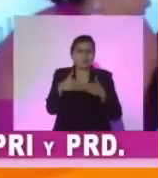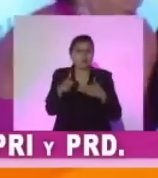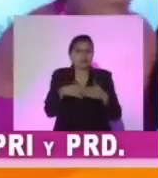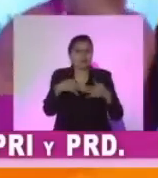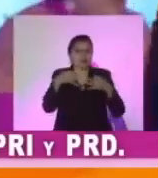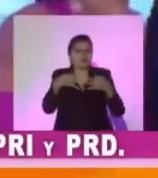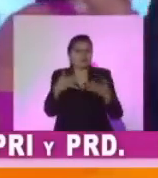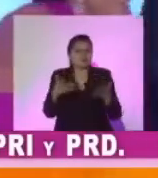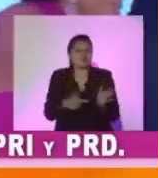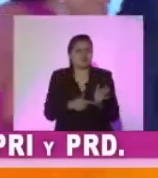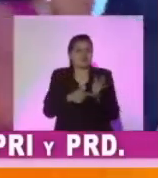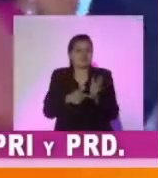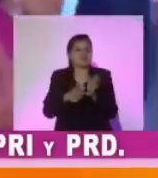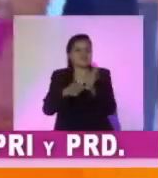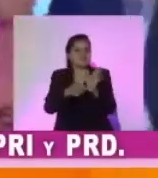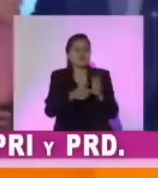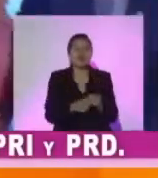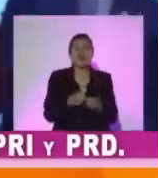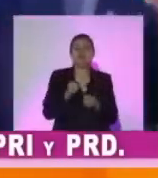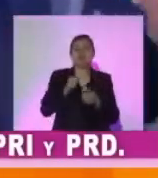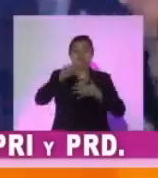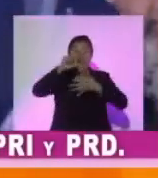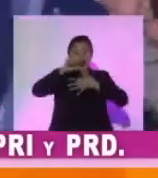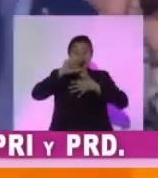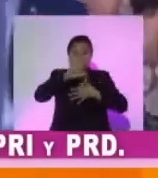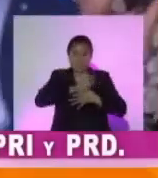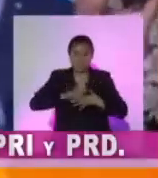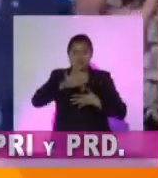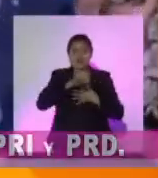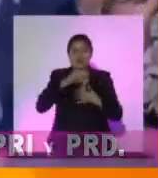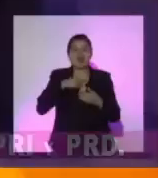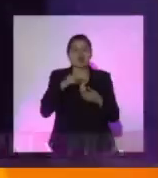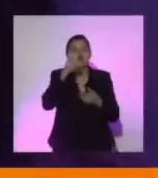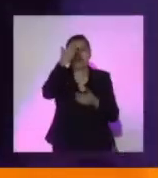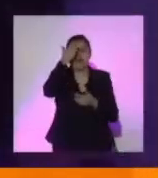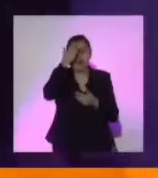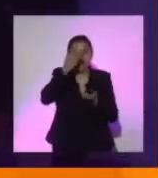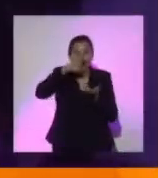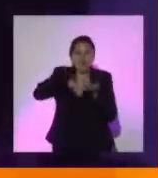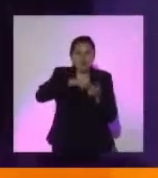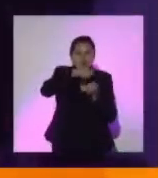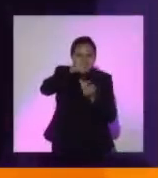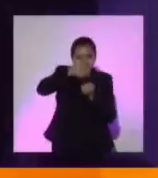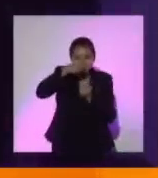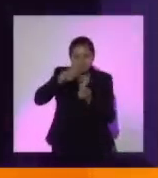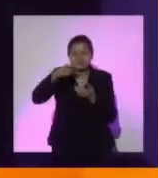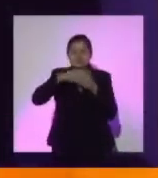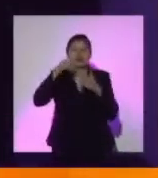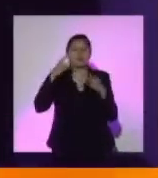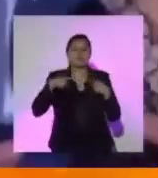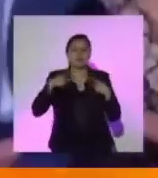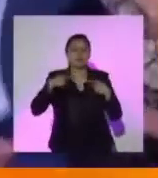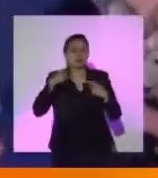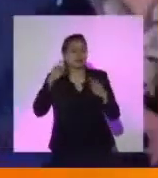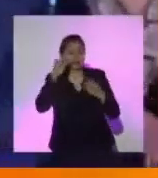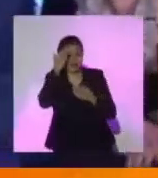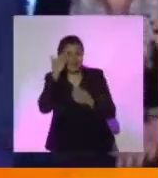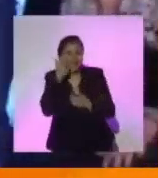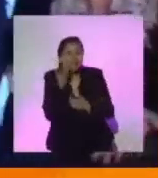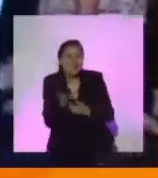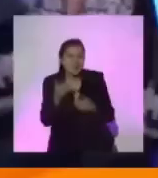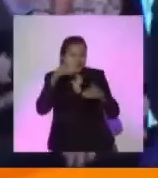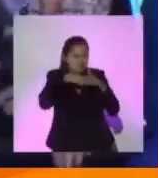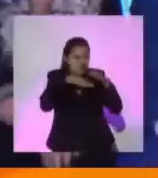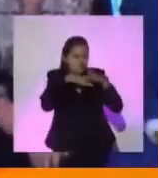comunicación por la Universidad iberoamericana donde hizo estudios de ciencia política y Administración pública tiene el grado de maestría en